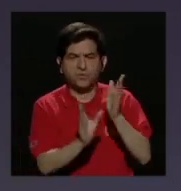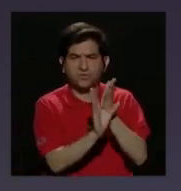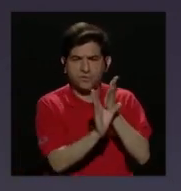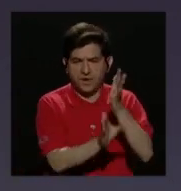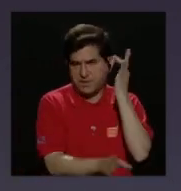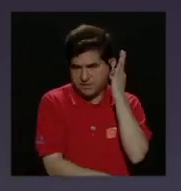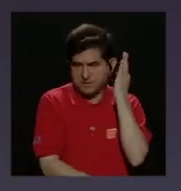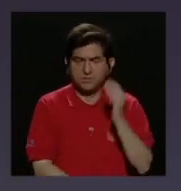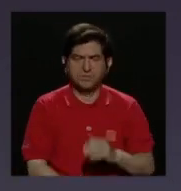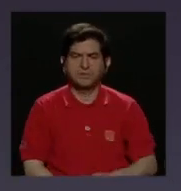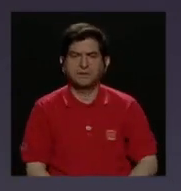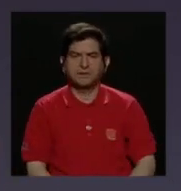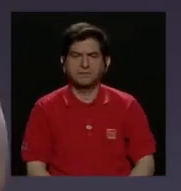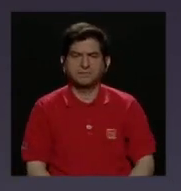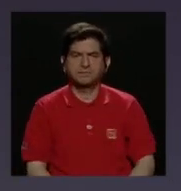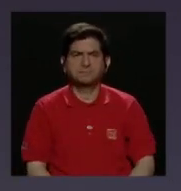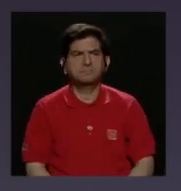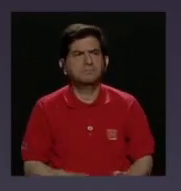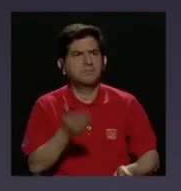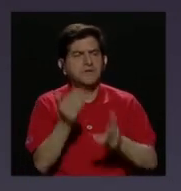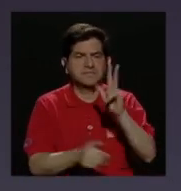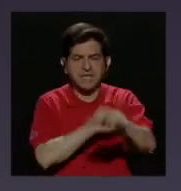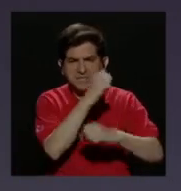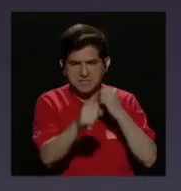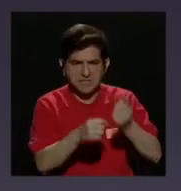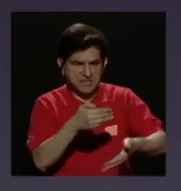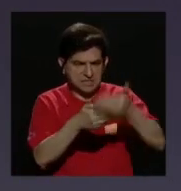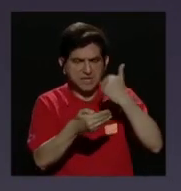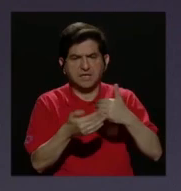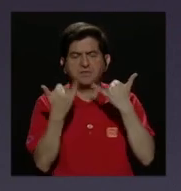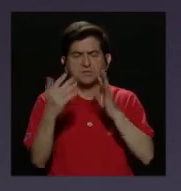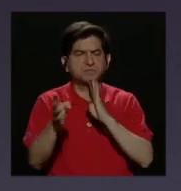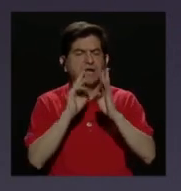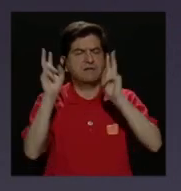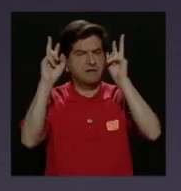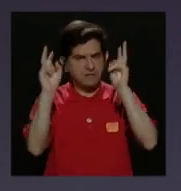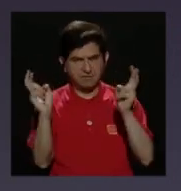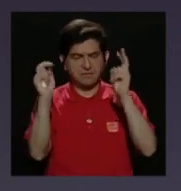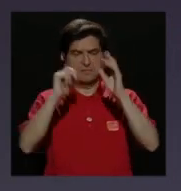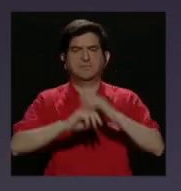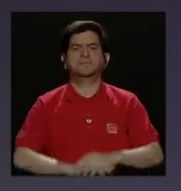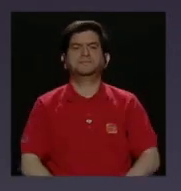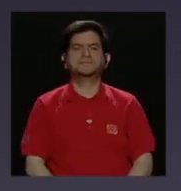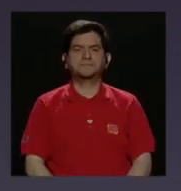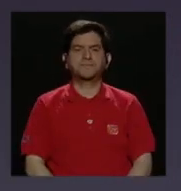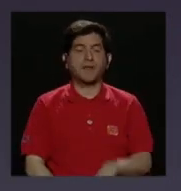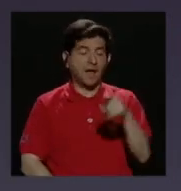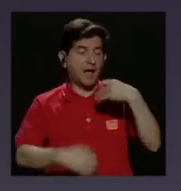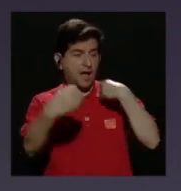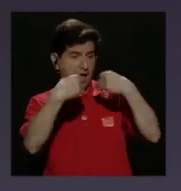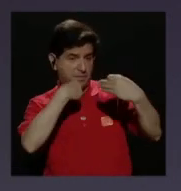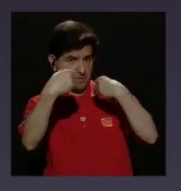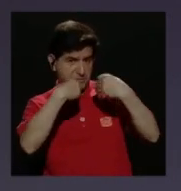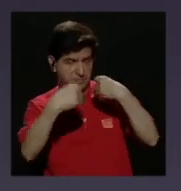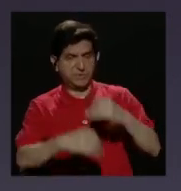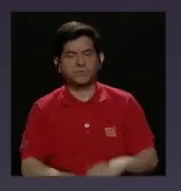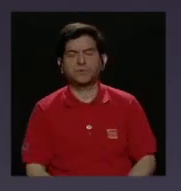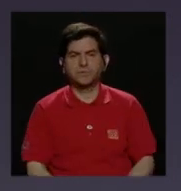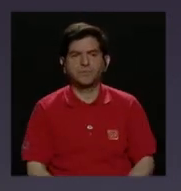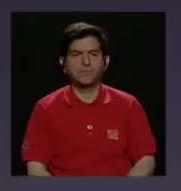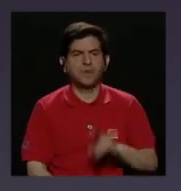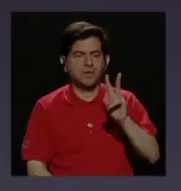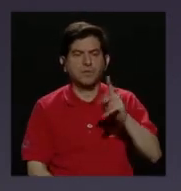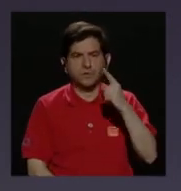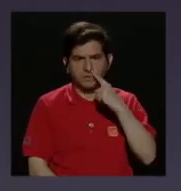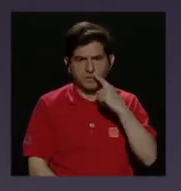psicóloga, hace como 3 años, fue como hablar ya de este tema, y entonces ella me explicó, existen dos